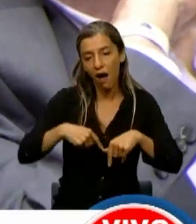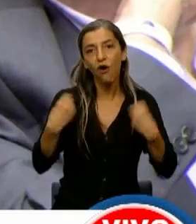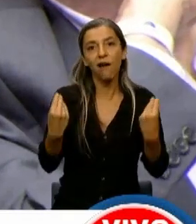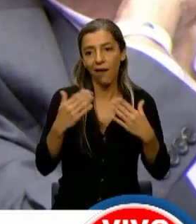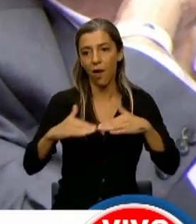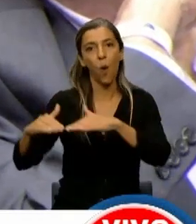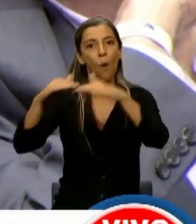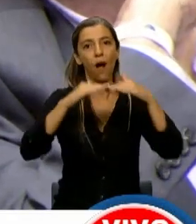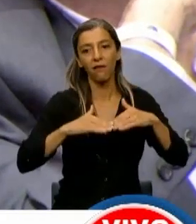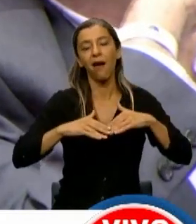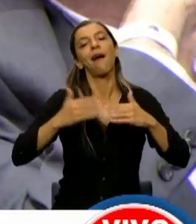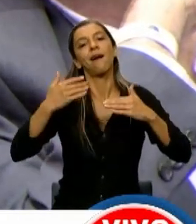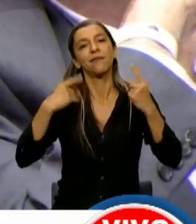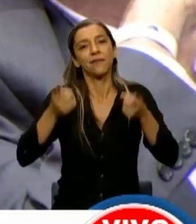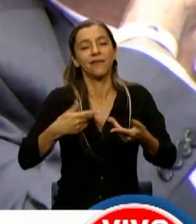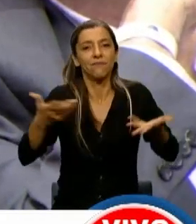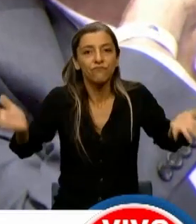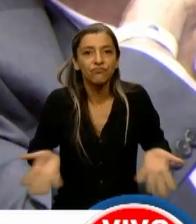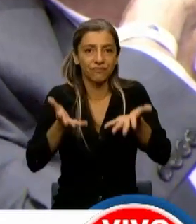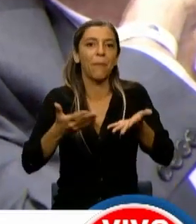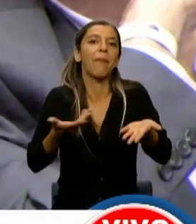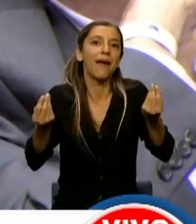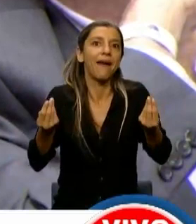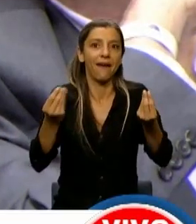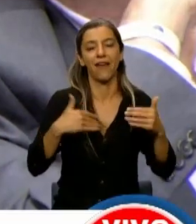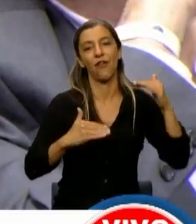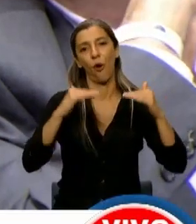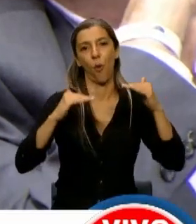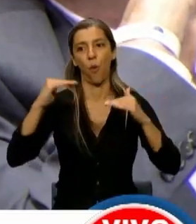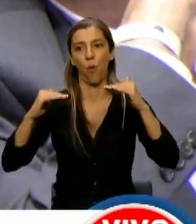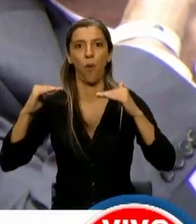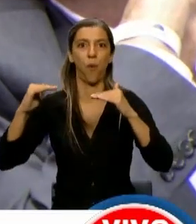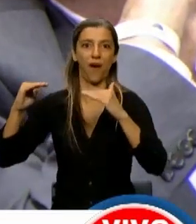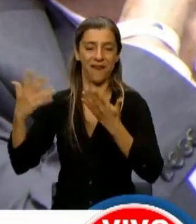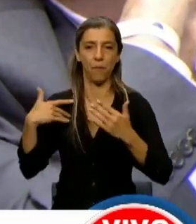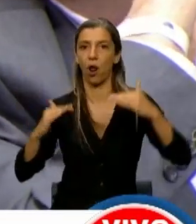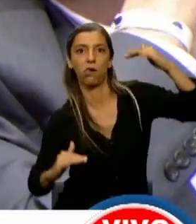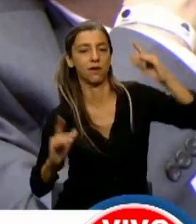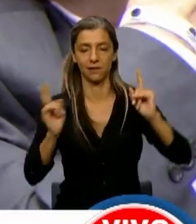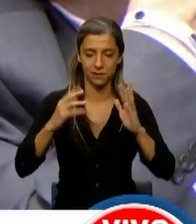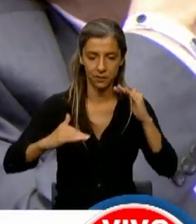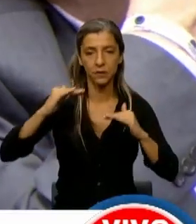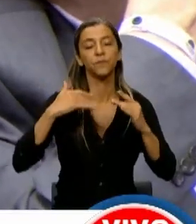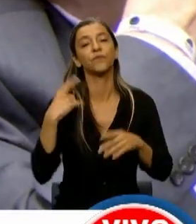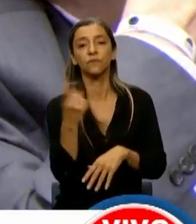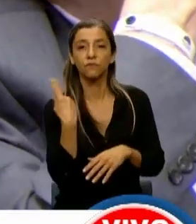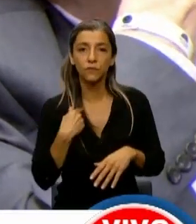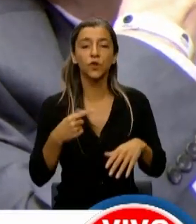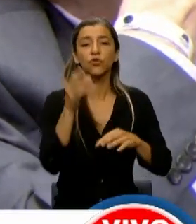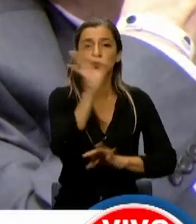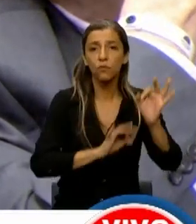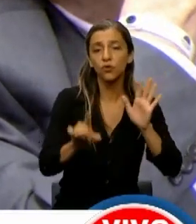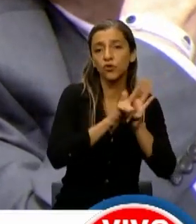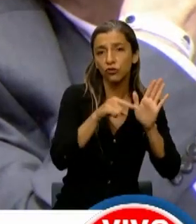inclusión social. Por eso, esta ley que usted presenta, señor presidente, con todo el respaldo del bloque del Frente